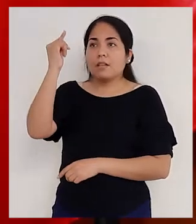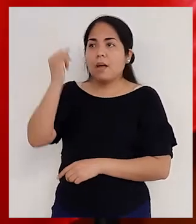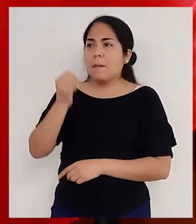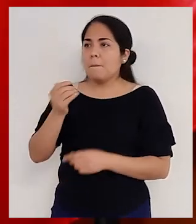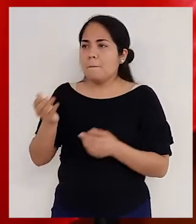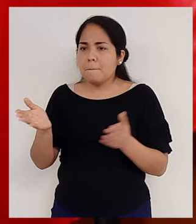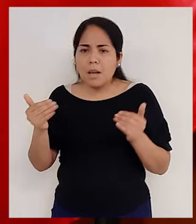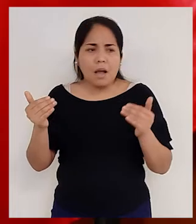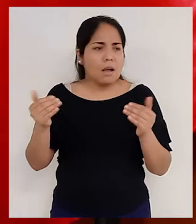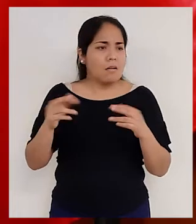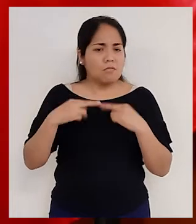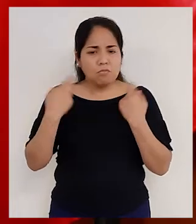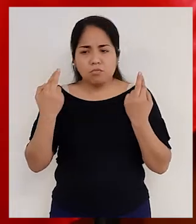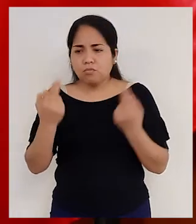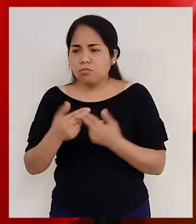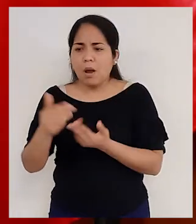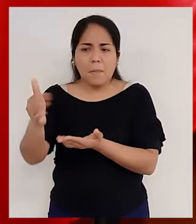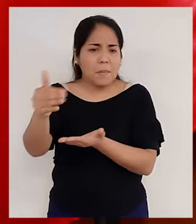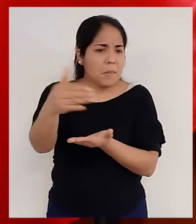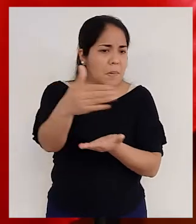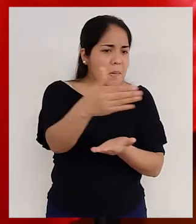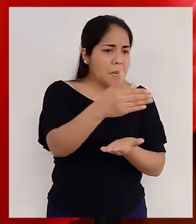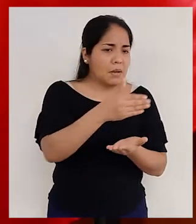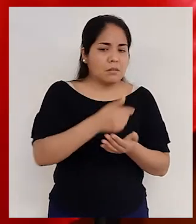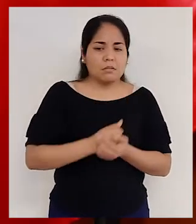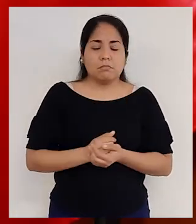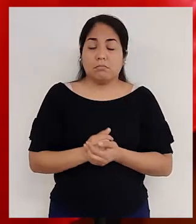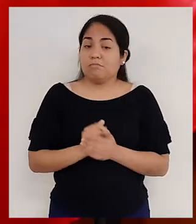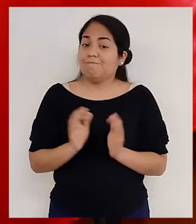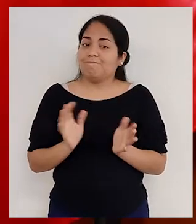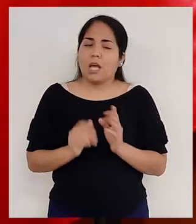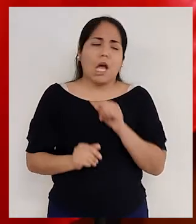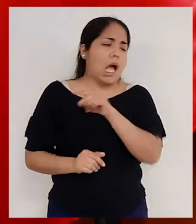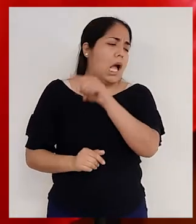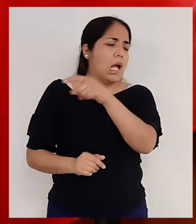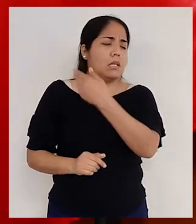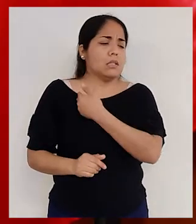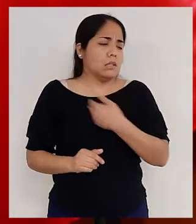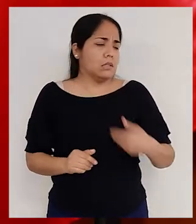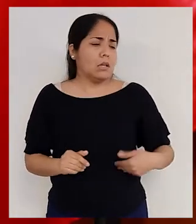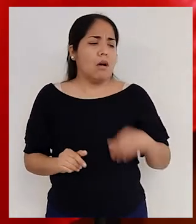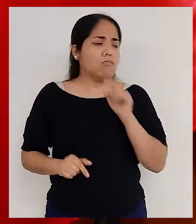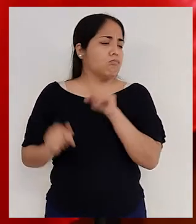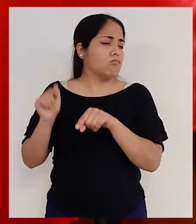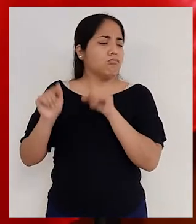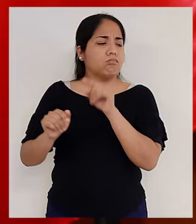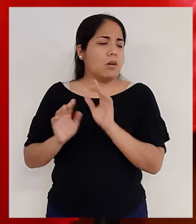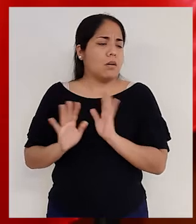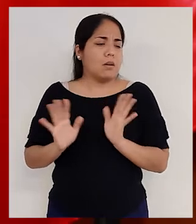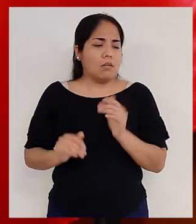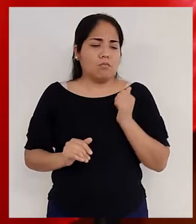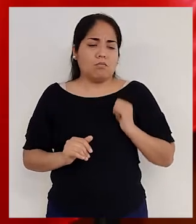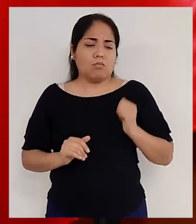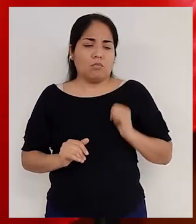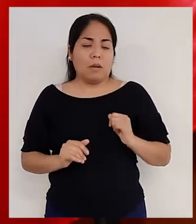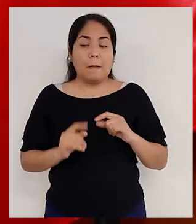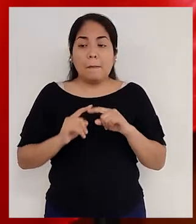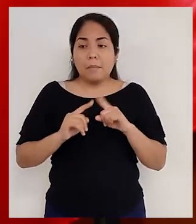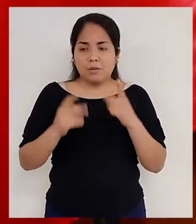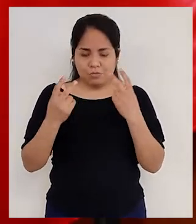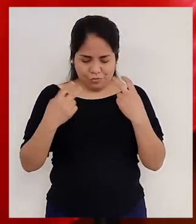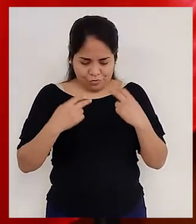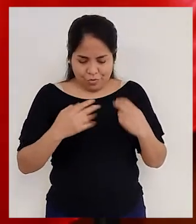se le ocurre, digamos, vamos a reunir esta cantidad entre todos. No, todo el mundo dice, el Estado tiene que invertirla, el Estado,